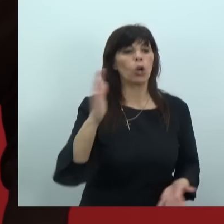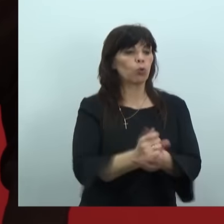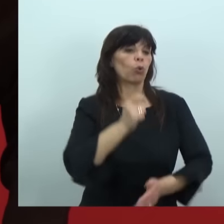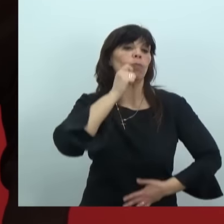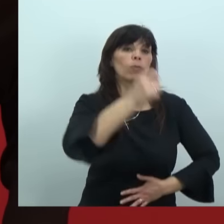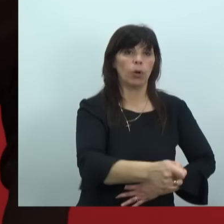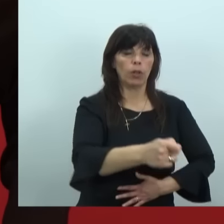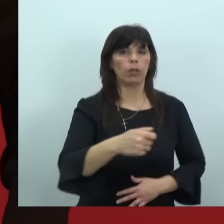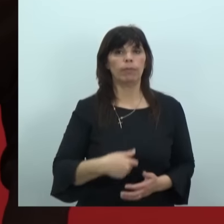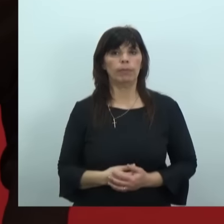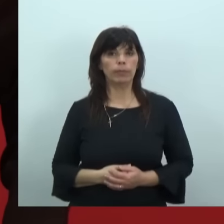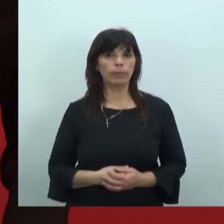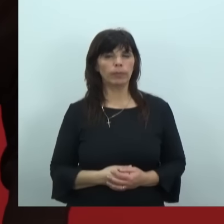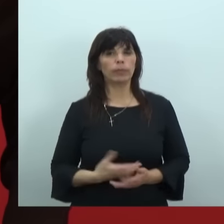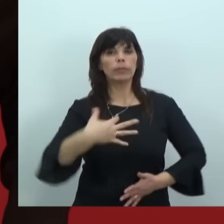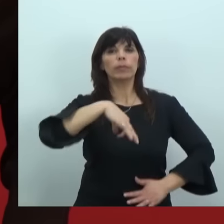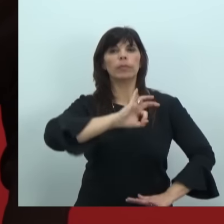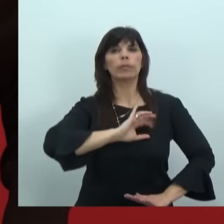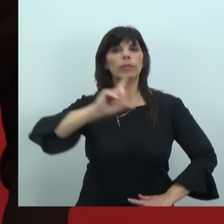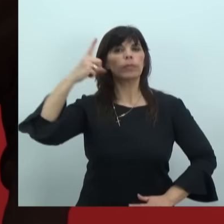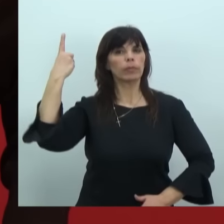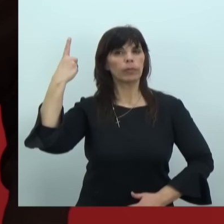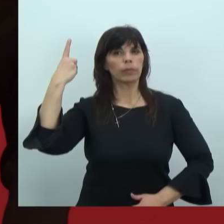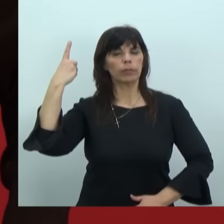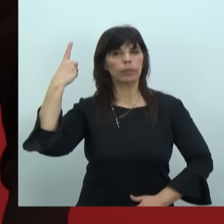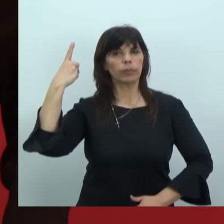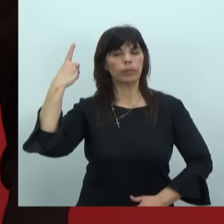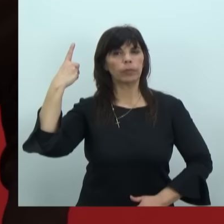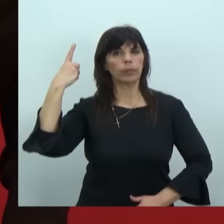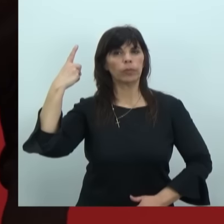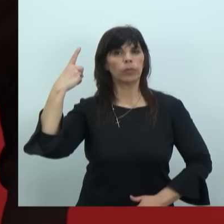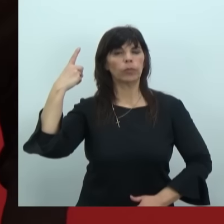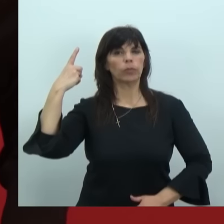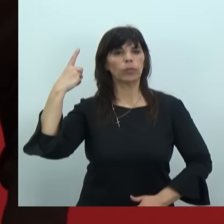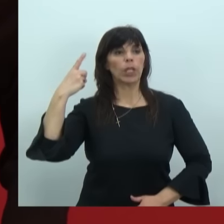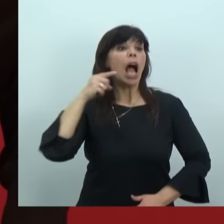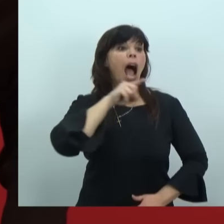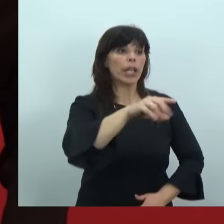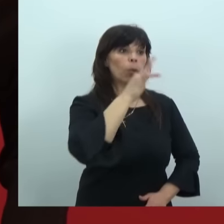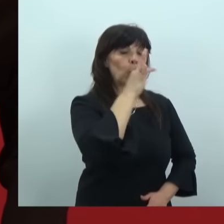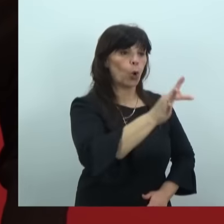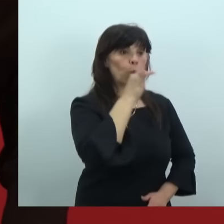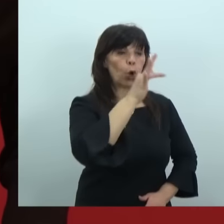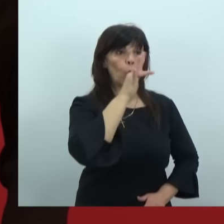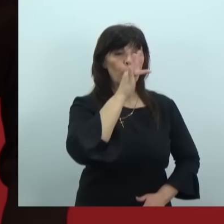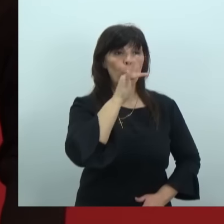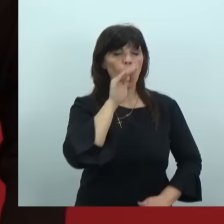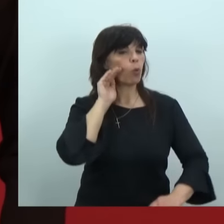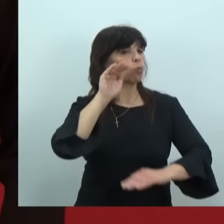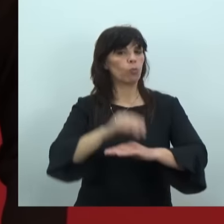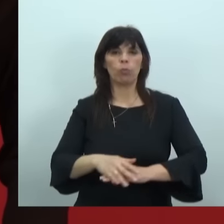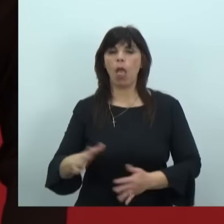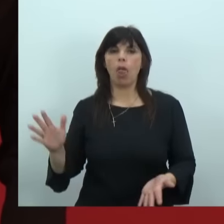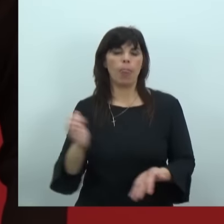oído? El Señor, Él va a cumplir todo lo que te ha prometido. Si tú te